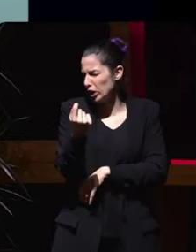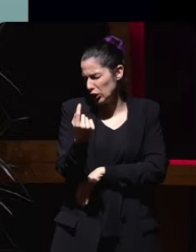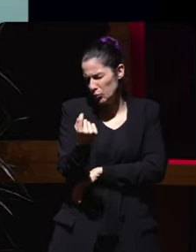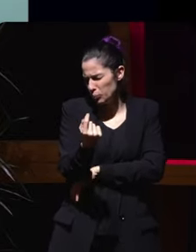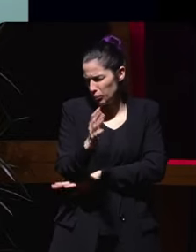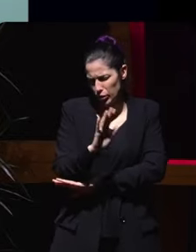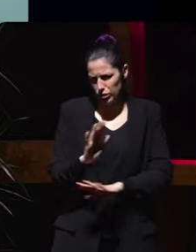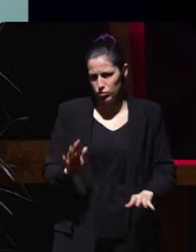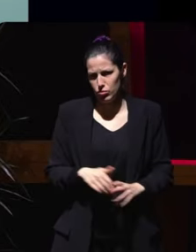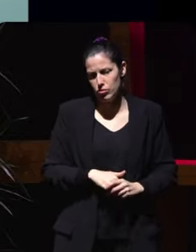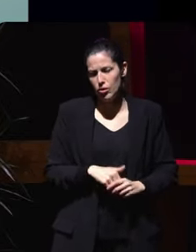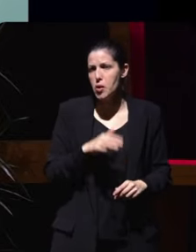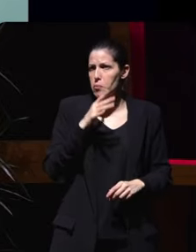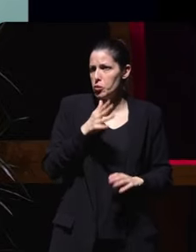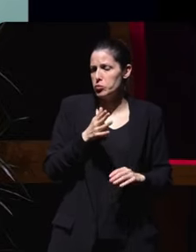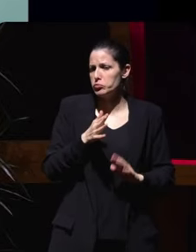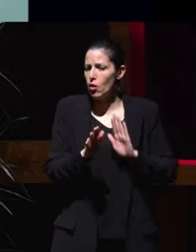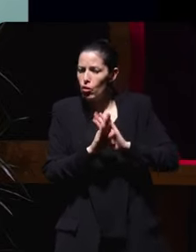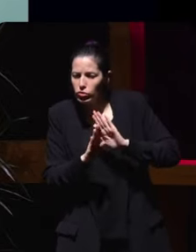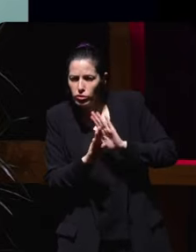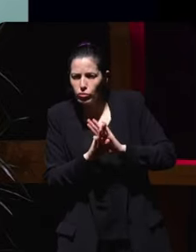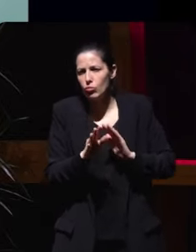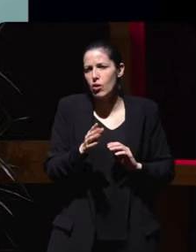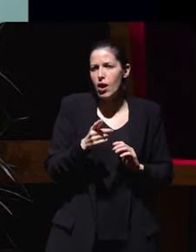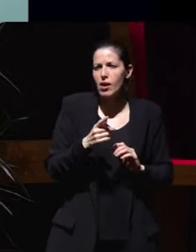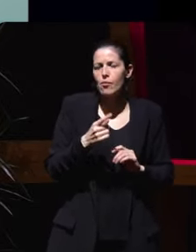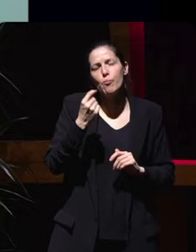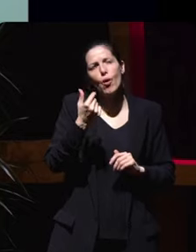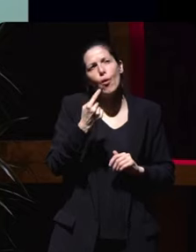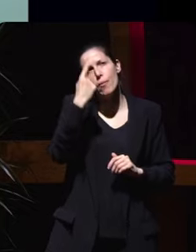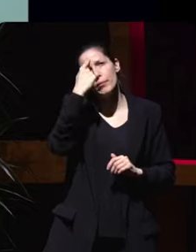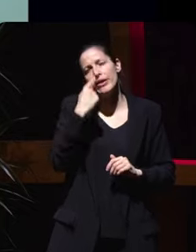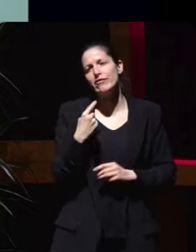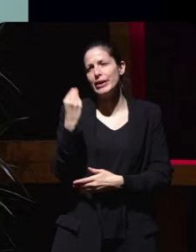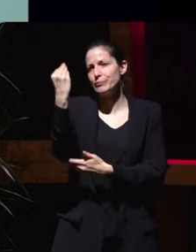Porque sigue siendo esa figura decorativa más bien